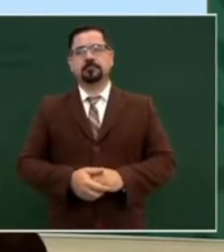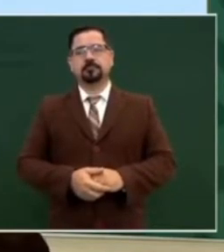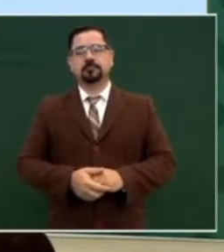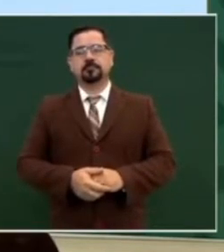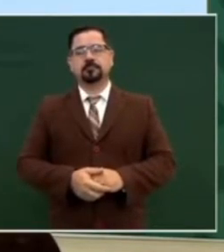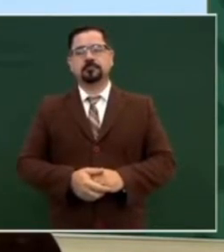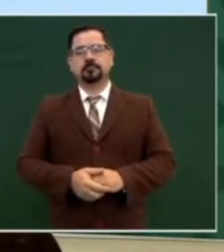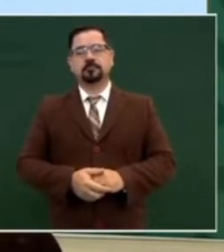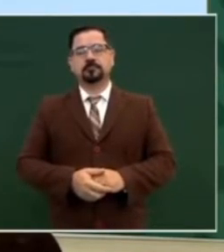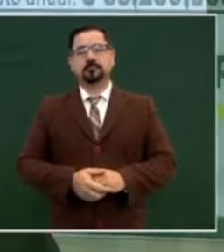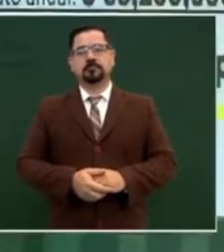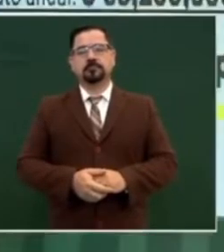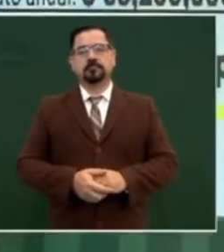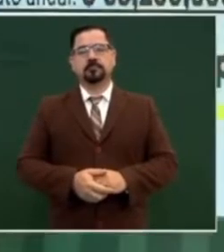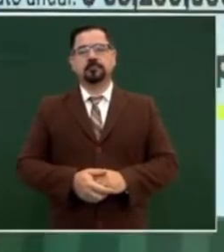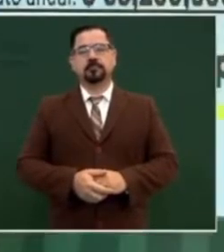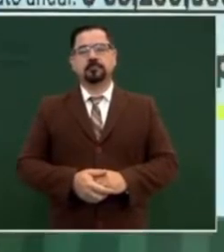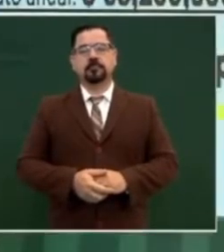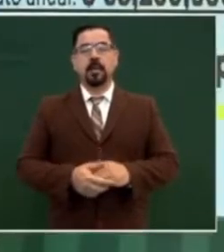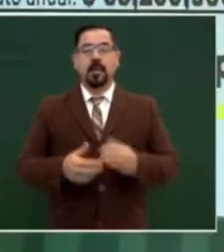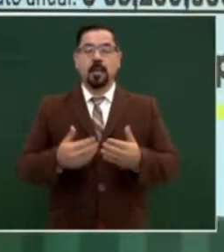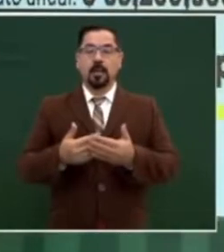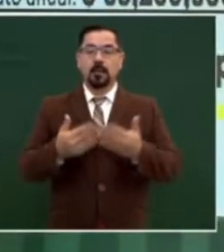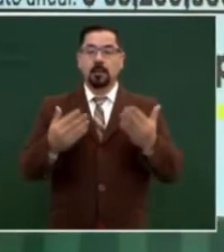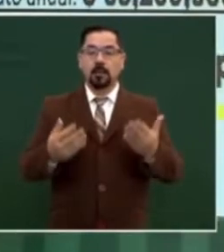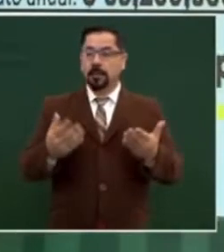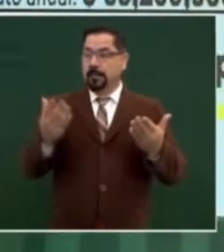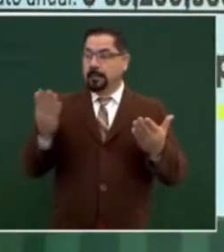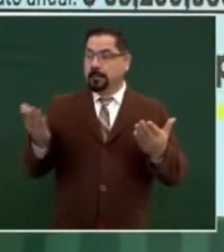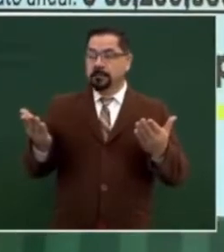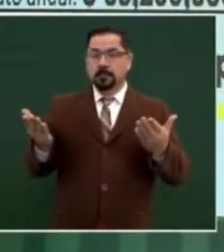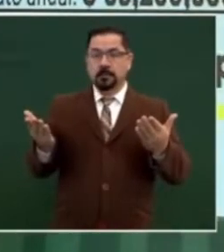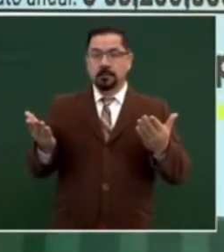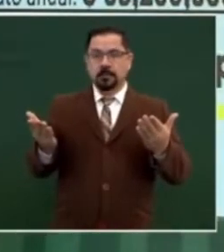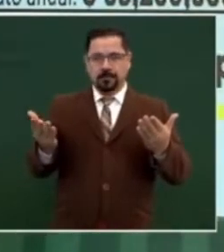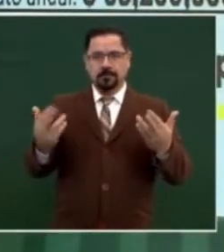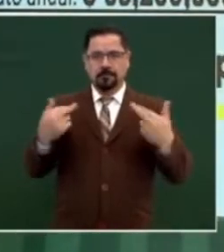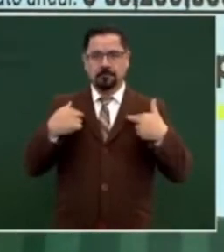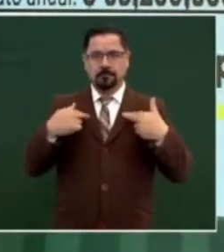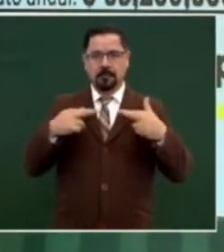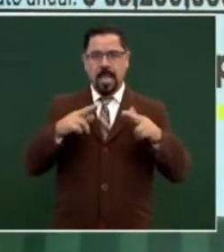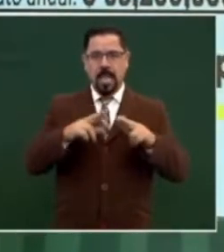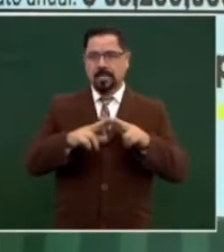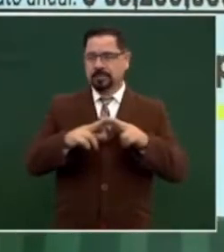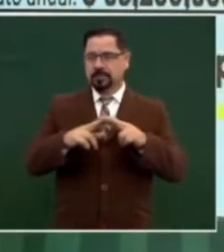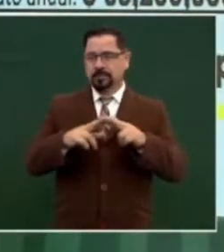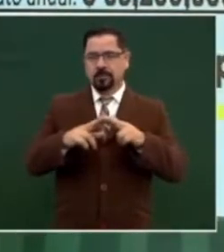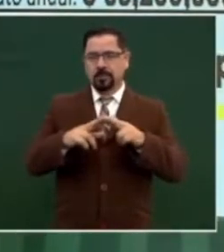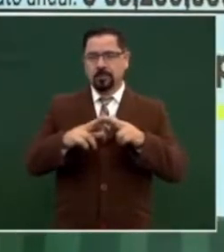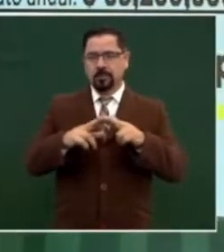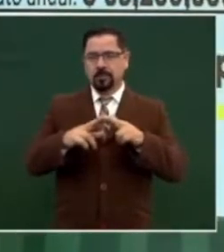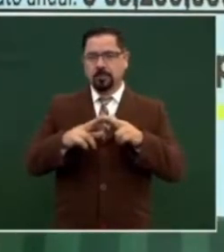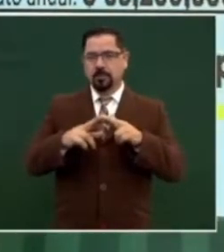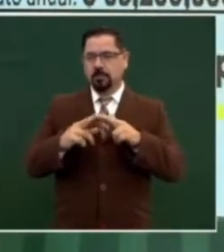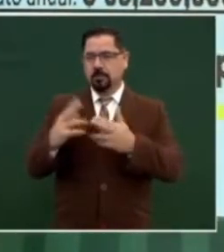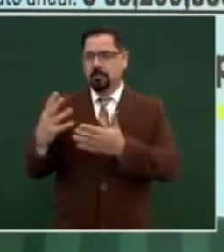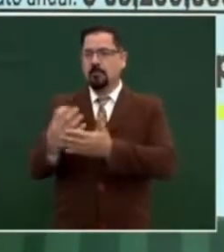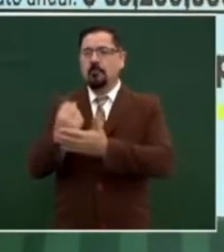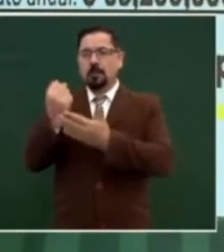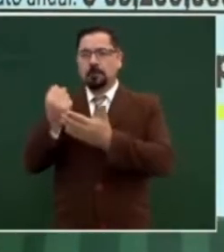ahora si esto se compara con los maestros con lo que gana un maestro y por qué digo un maestro